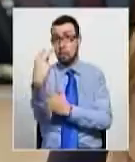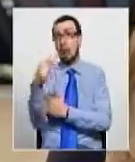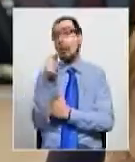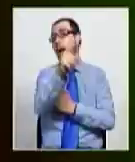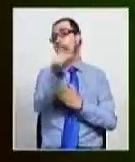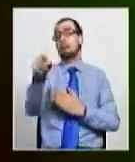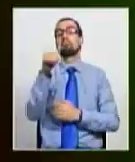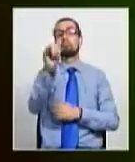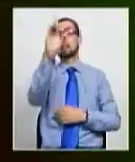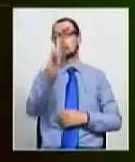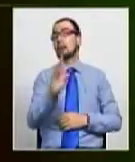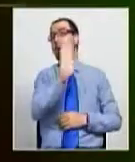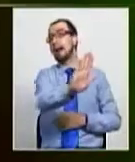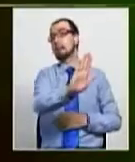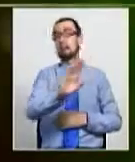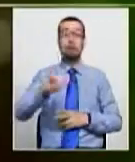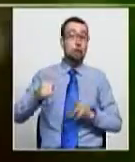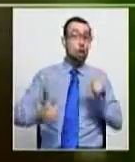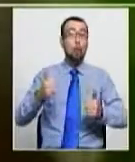palabra